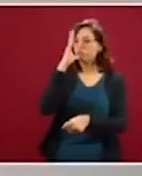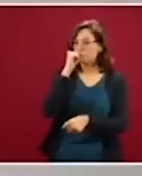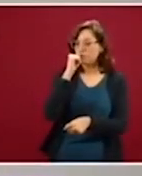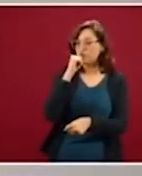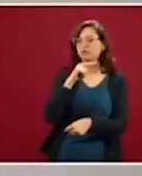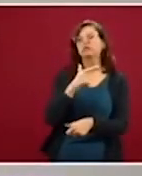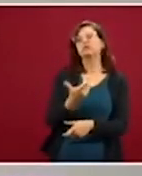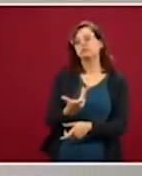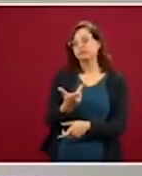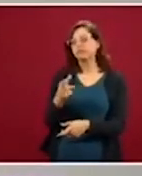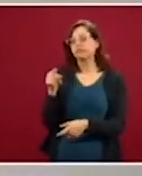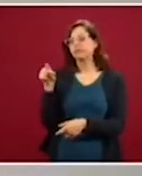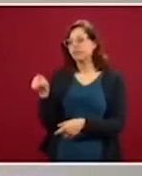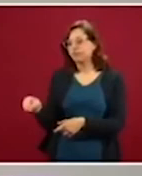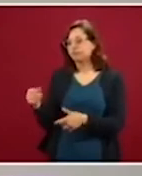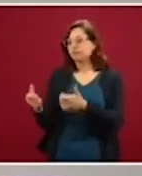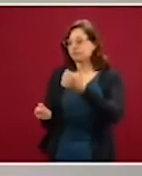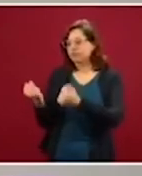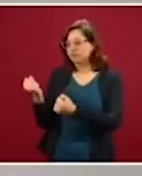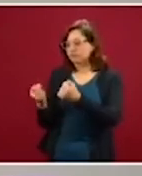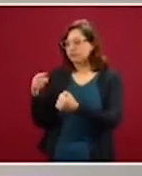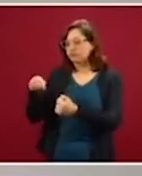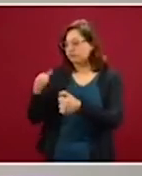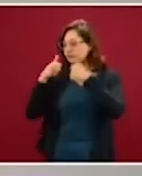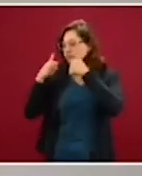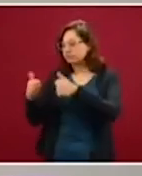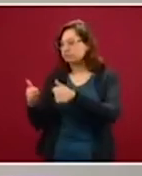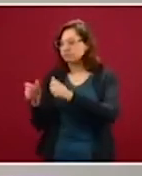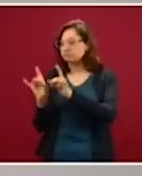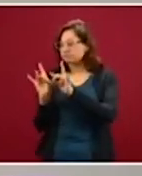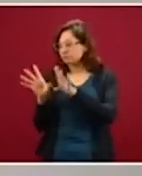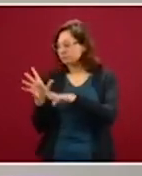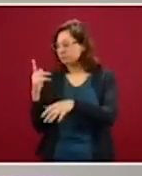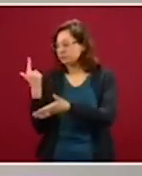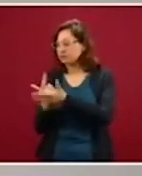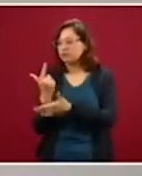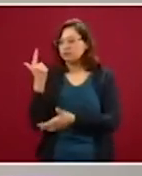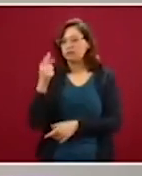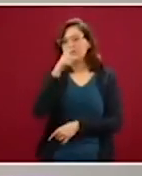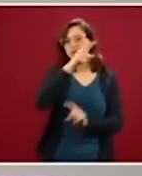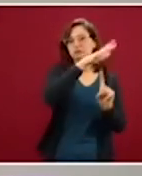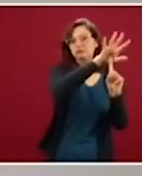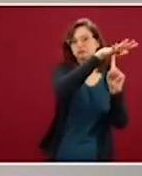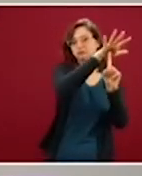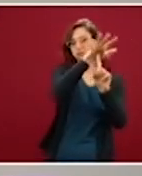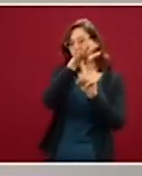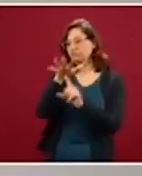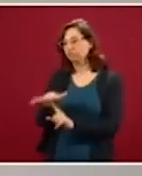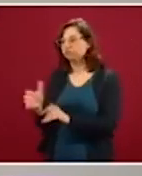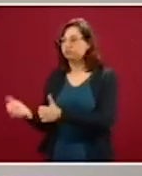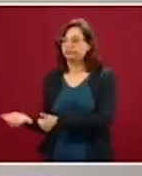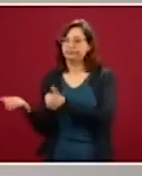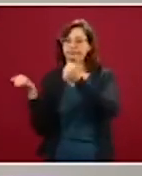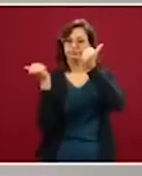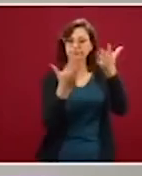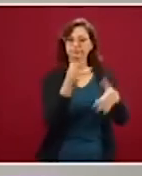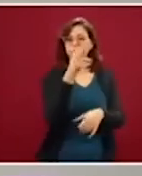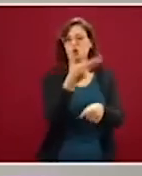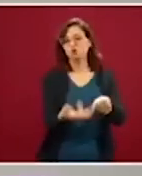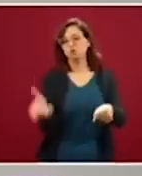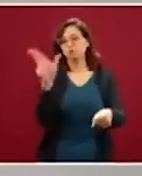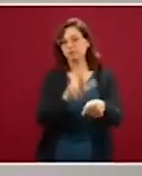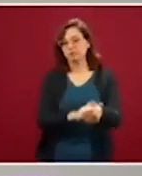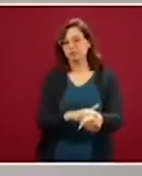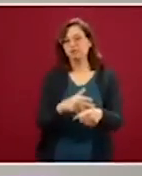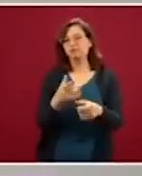un llamado al hospital más cercano para que una ambulancia aérea lo saque del lugar donde están hasta un hospital